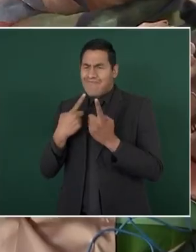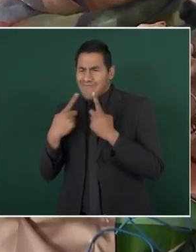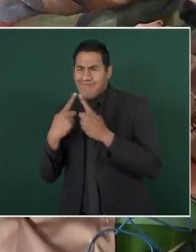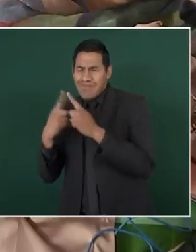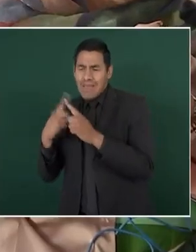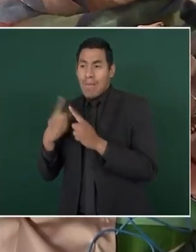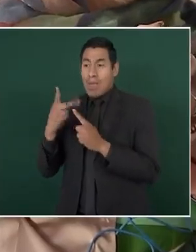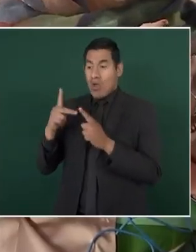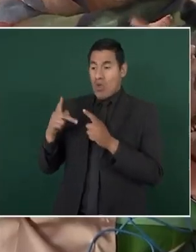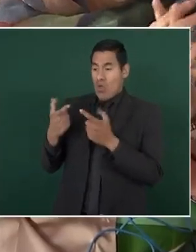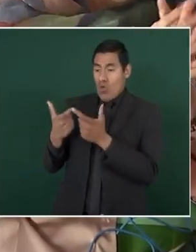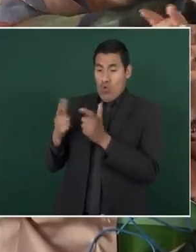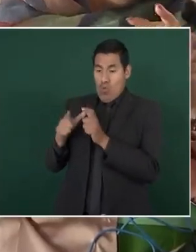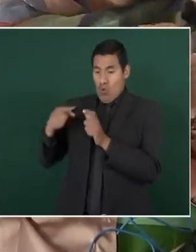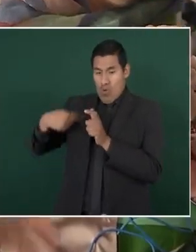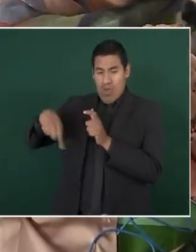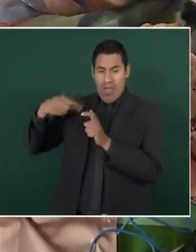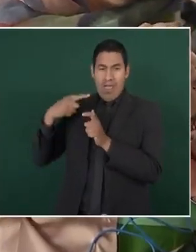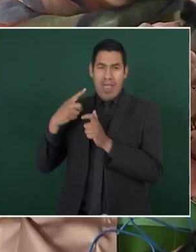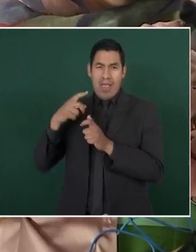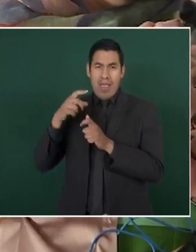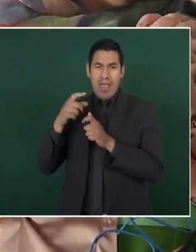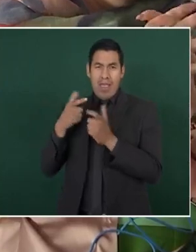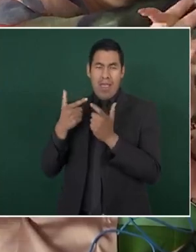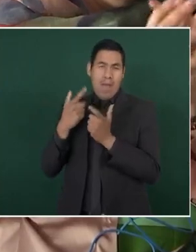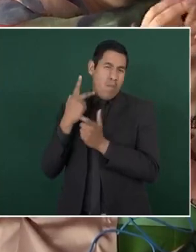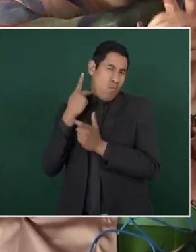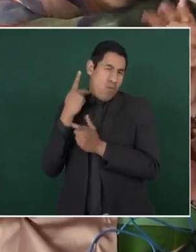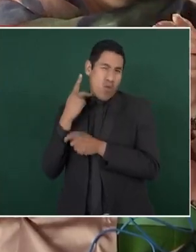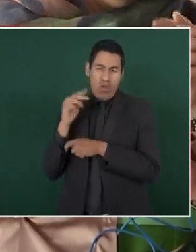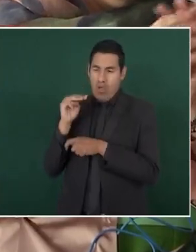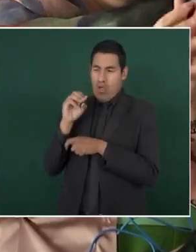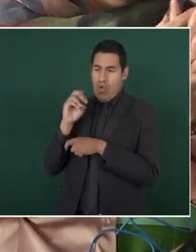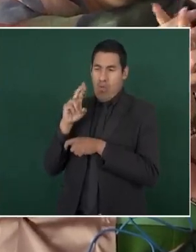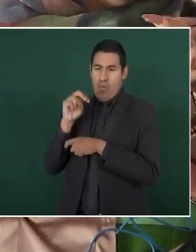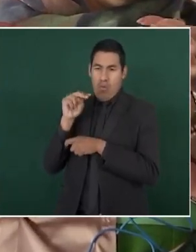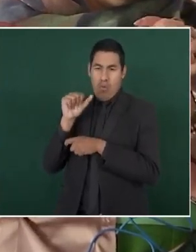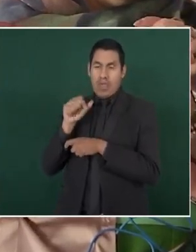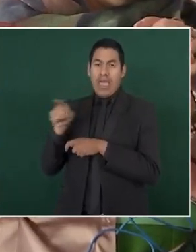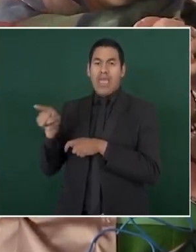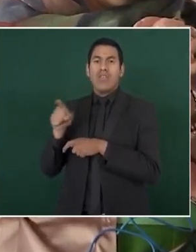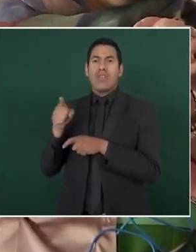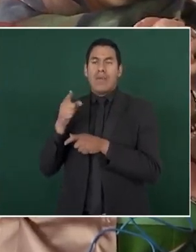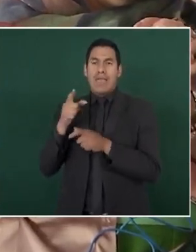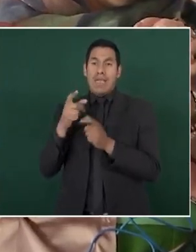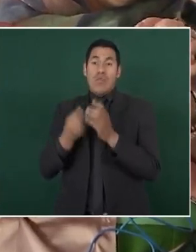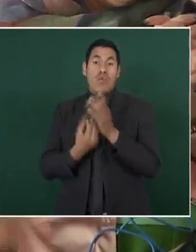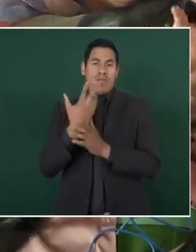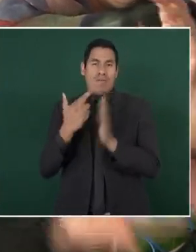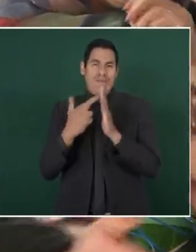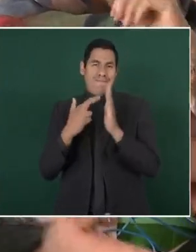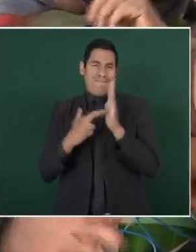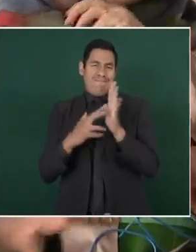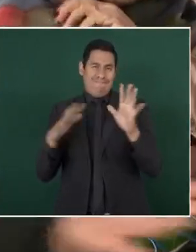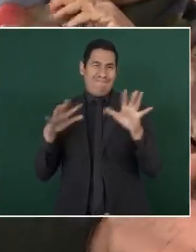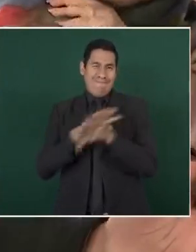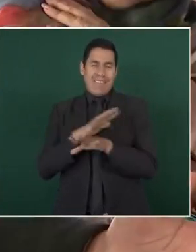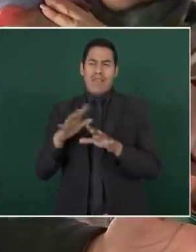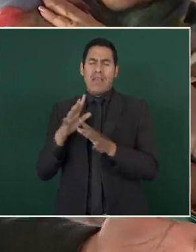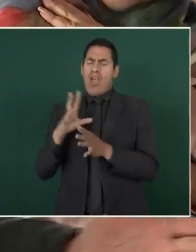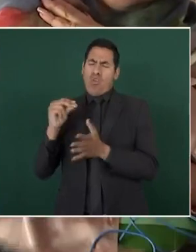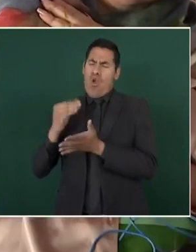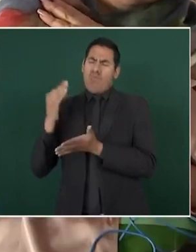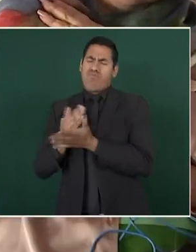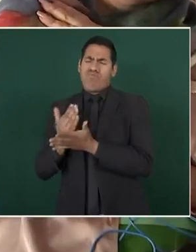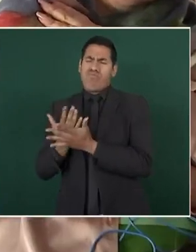grupo parlamentario de Morena quienes realmente están frenando esta reforma. Saber si por su parte se